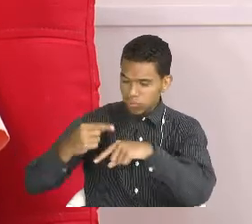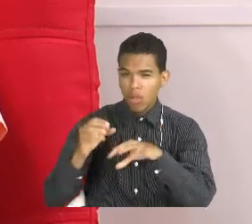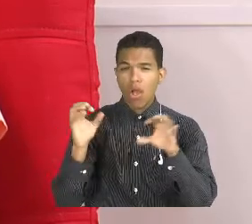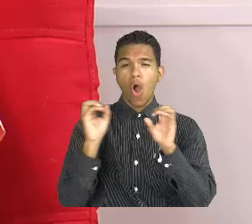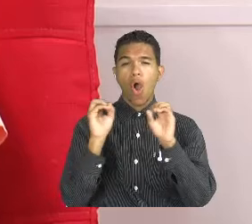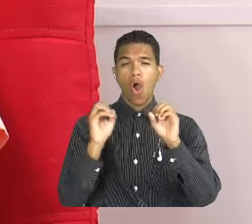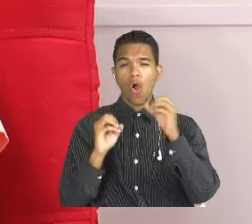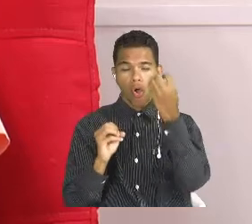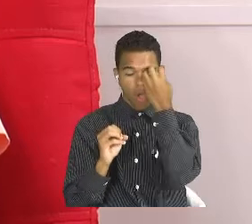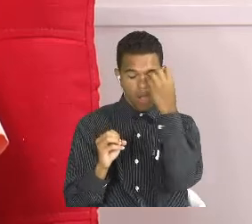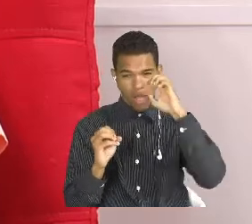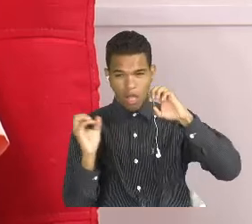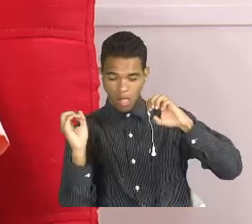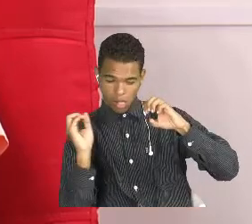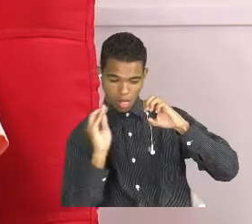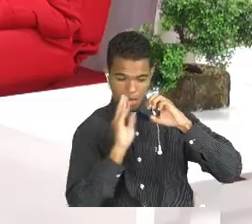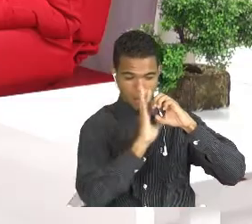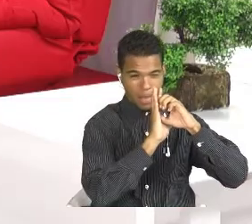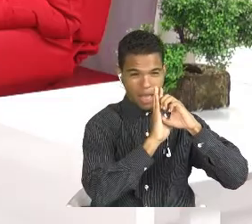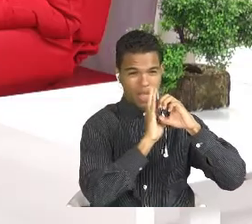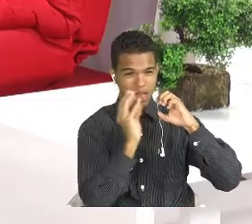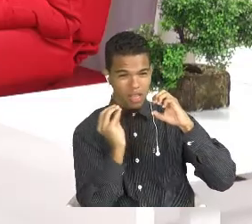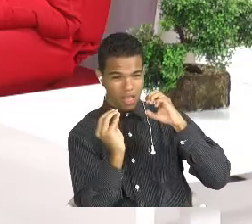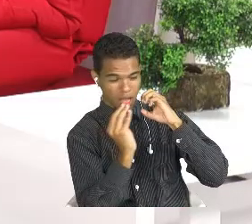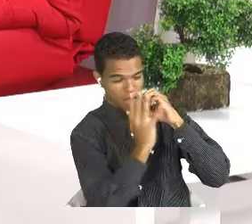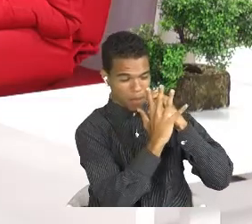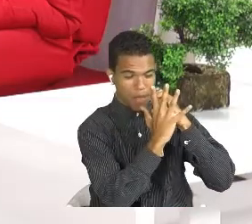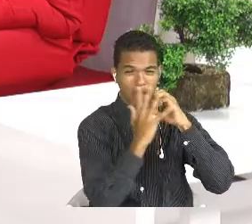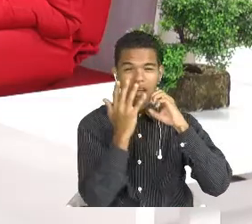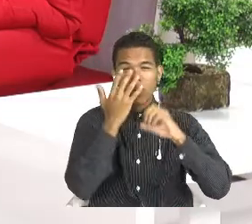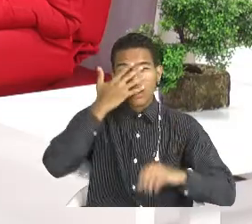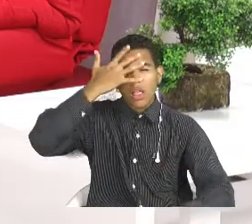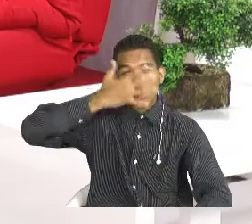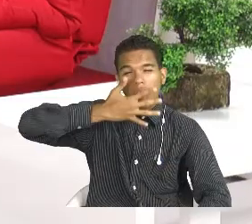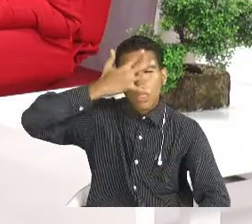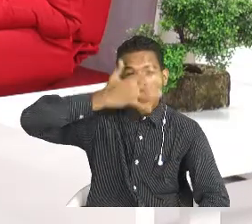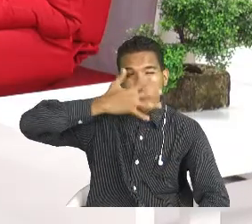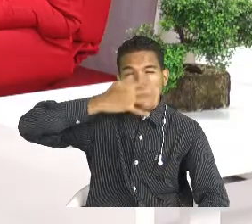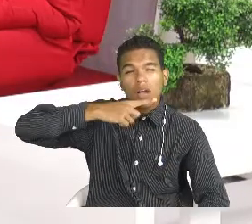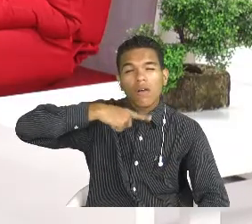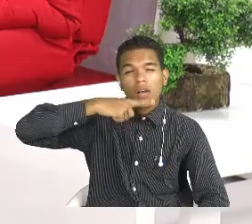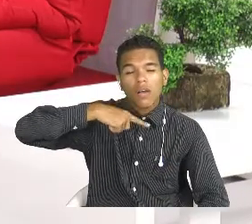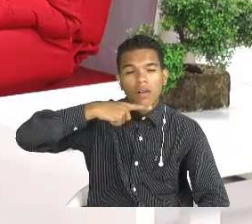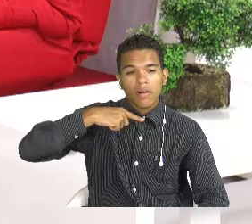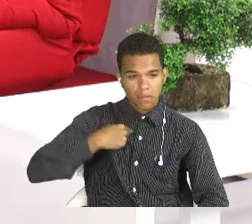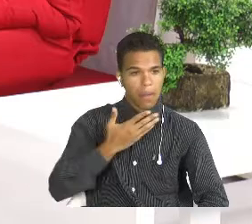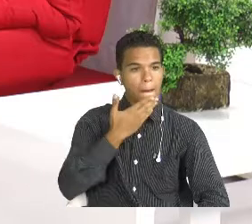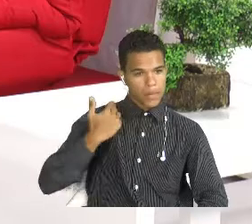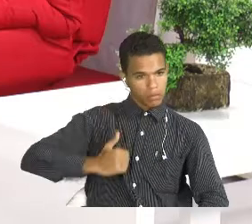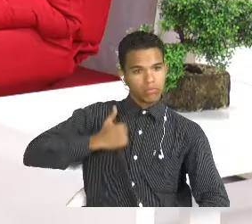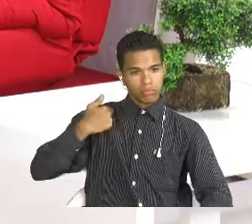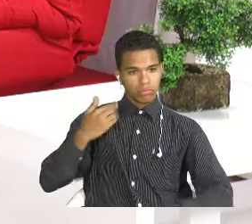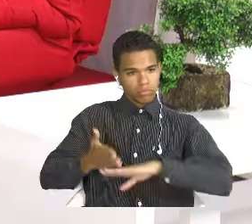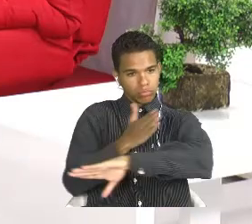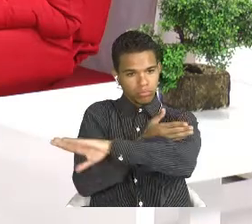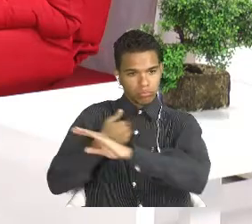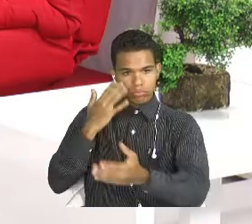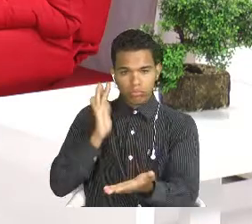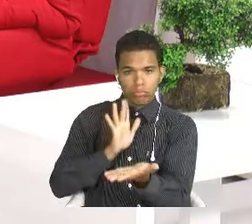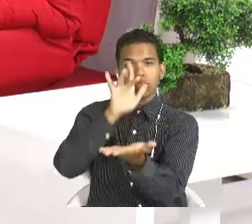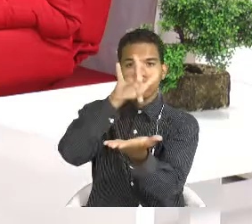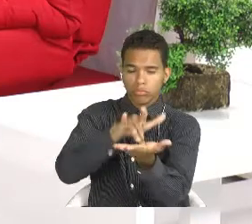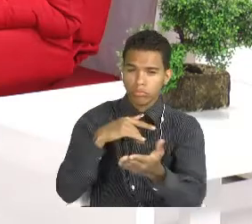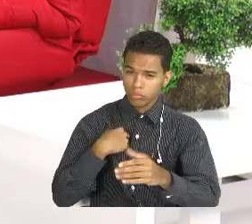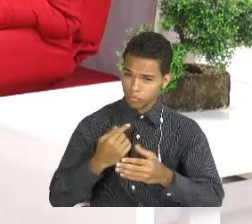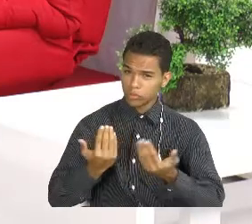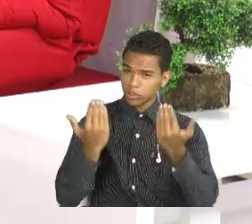en sí, todas las personas mayores de 40 años es vital tener su consulta, y como ya te dije anteriormente, hay diferentes edades de manifestación de glaucoma que